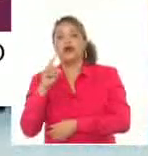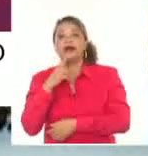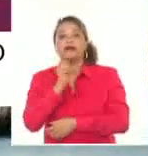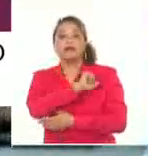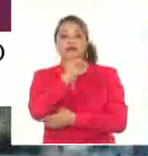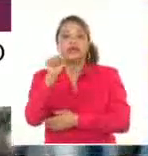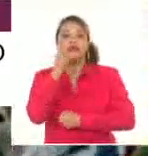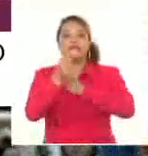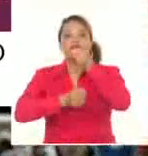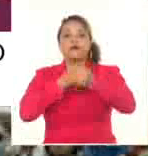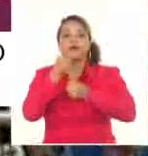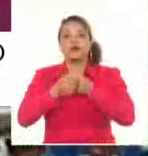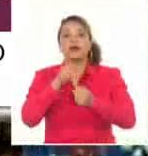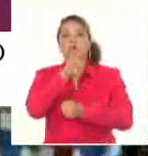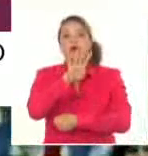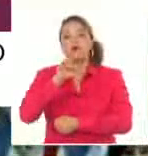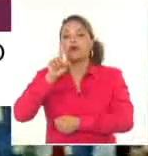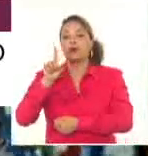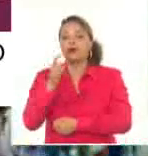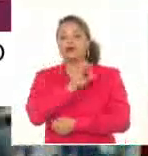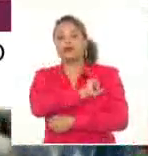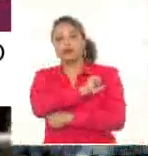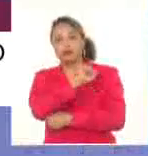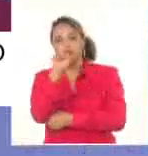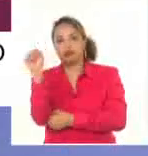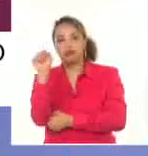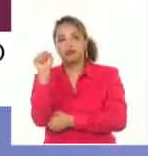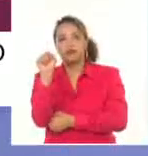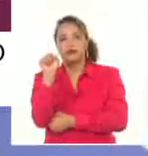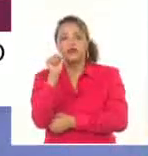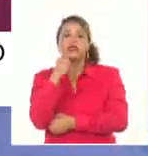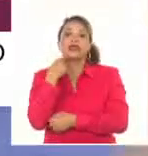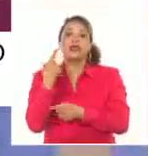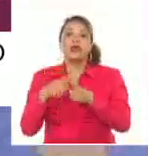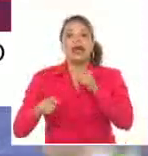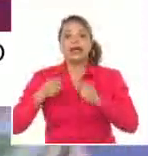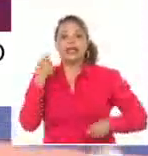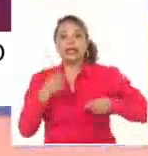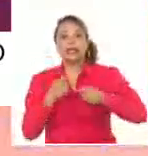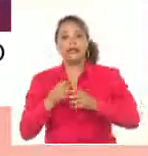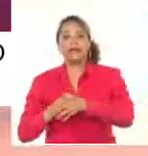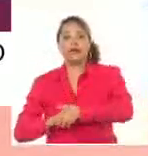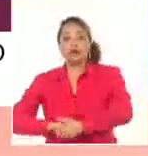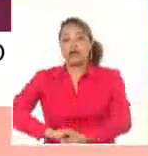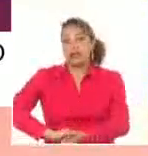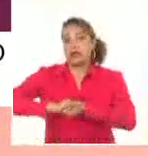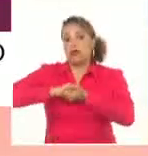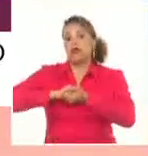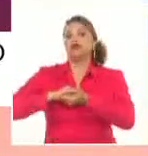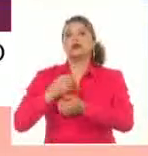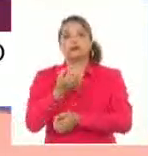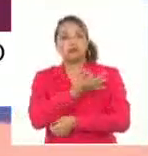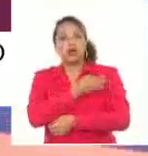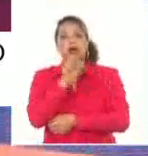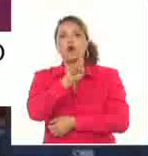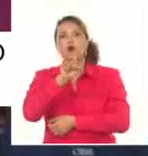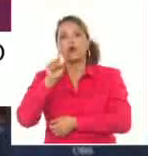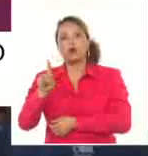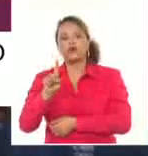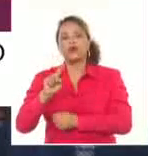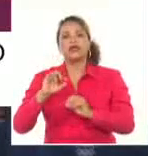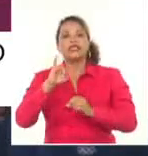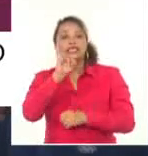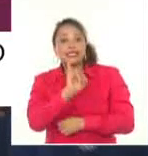boxeo con 41 títulos dorados, mientras que atletismo y lucha han aportado 11. En 6